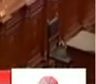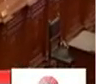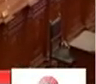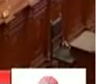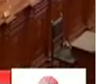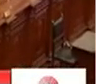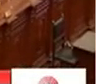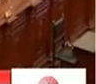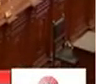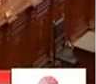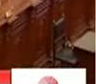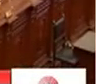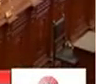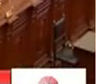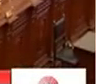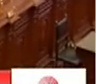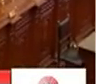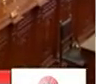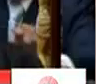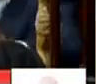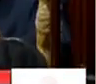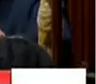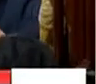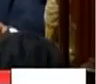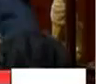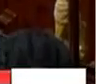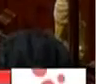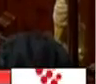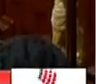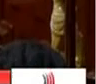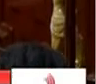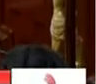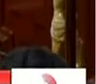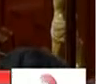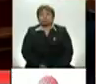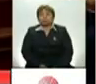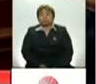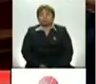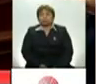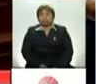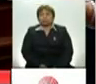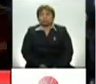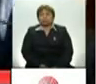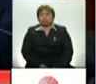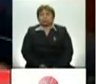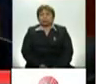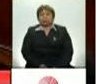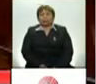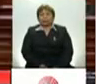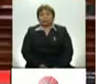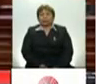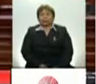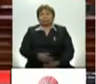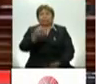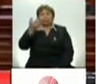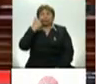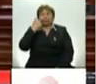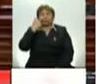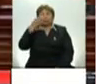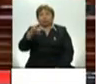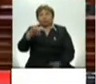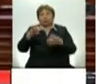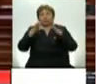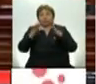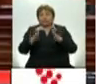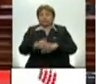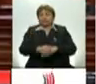donde evidentemente he tenido un respaldo importante de parte de la militancia de mi distrito por un liderazgo que venimos